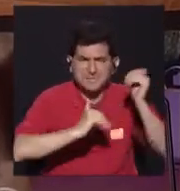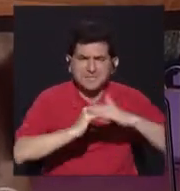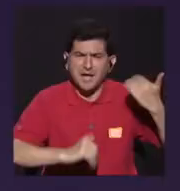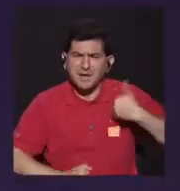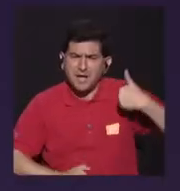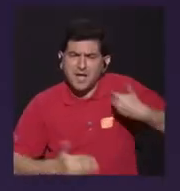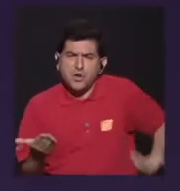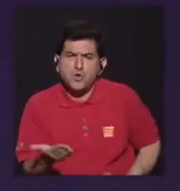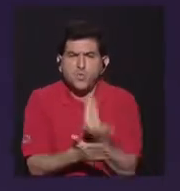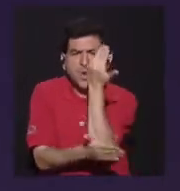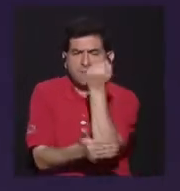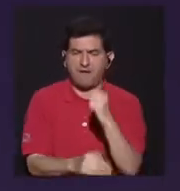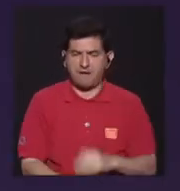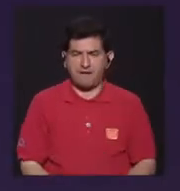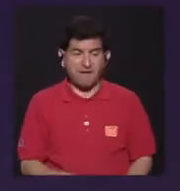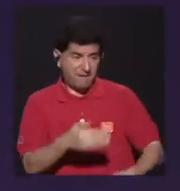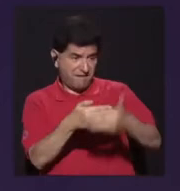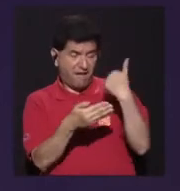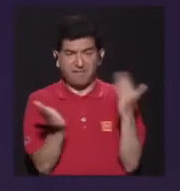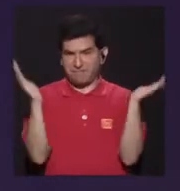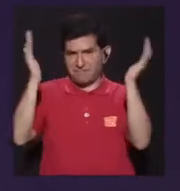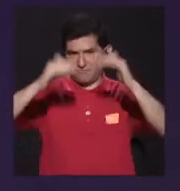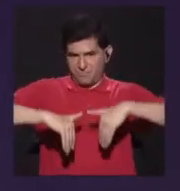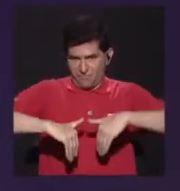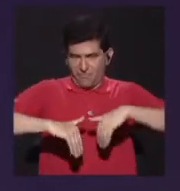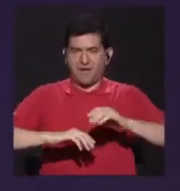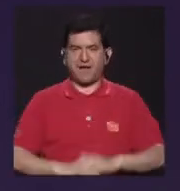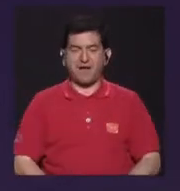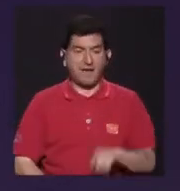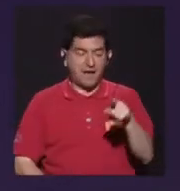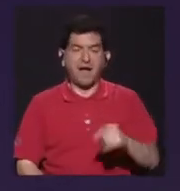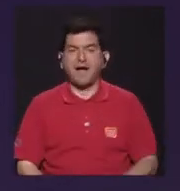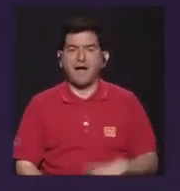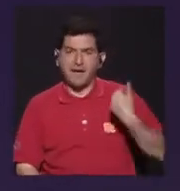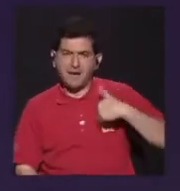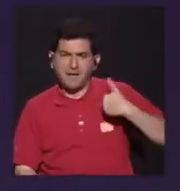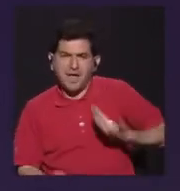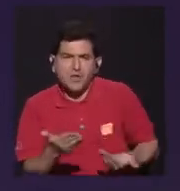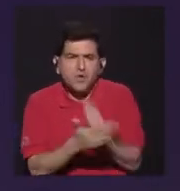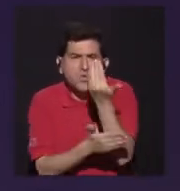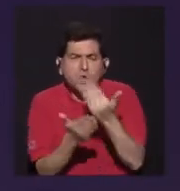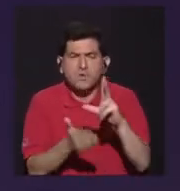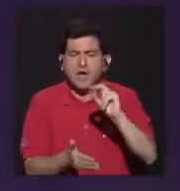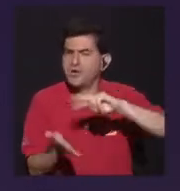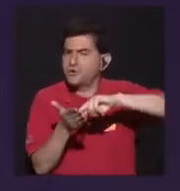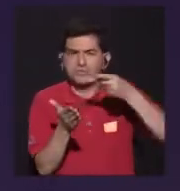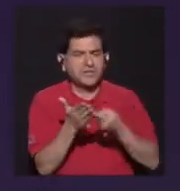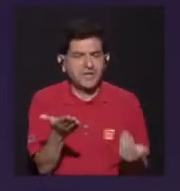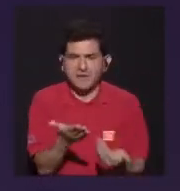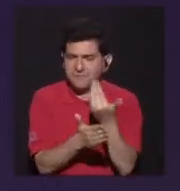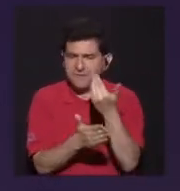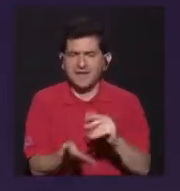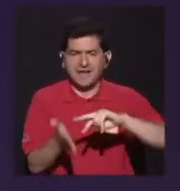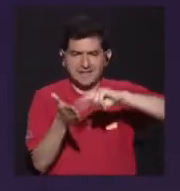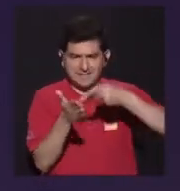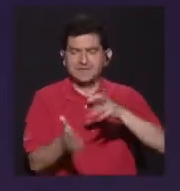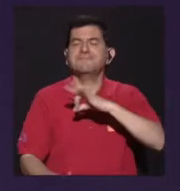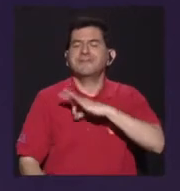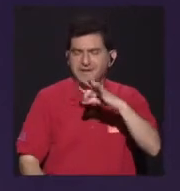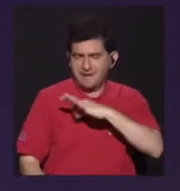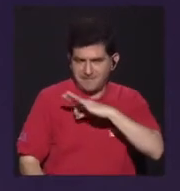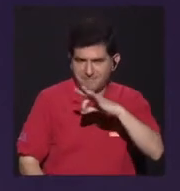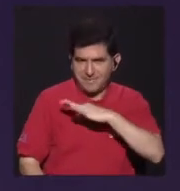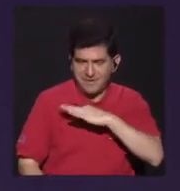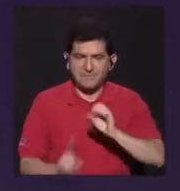que es nueva, ¿verdad?, que antes no existía. Entonces, estas masculinidades nuevas, no por el hecho de ser nuevas, quiere decir que son beneficiosas